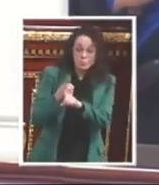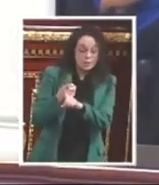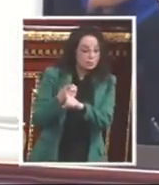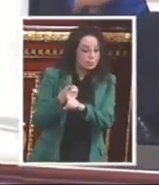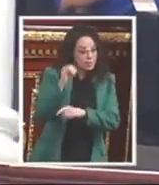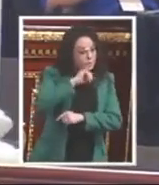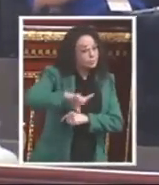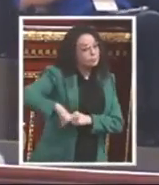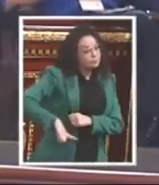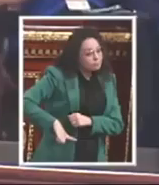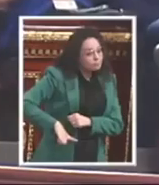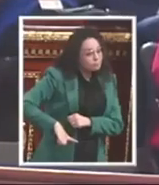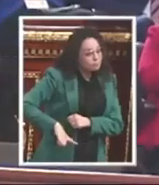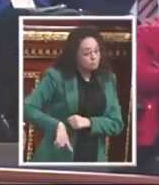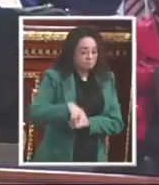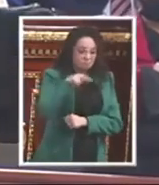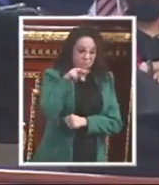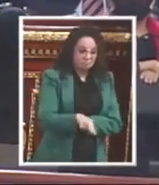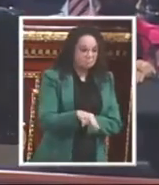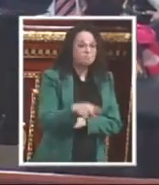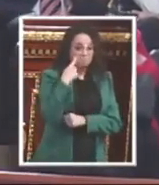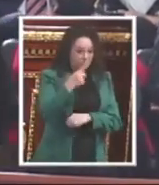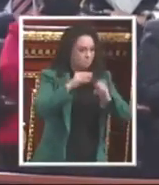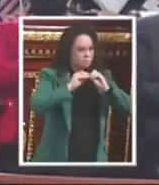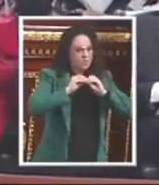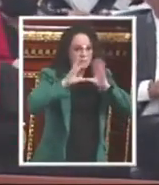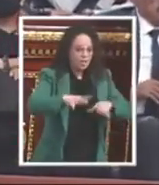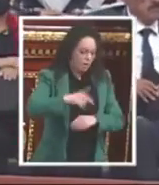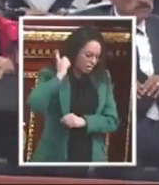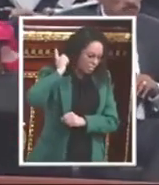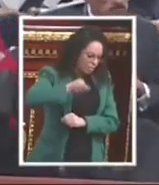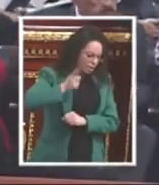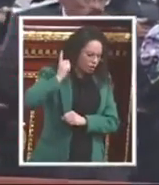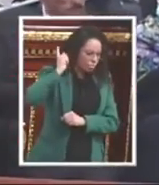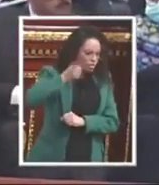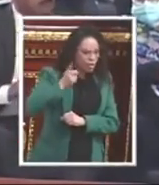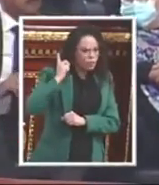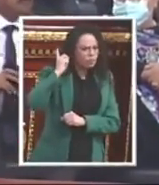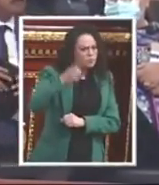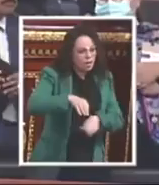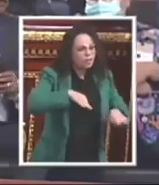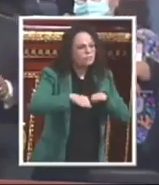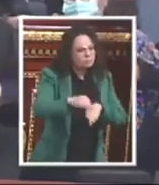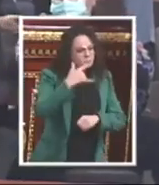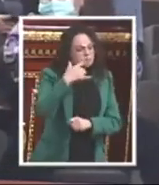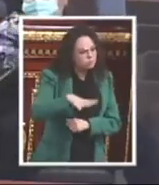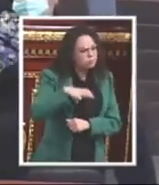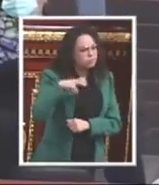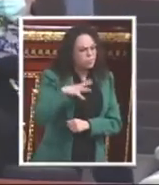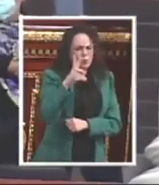ciudadanos. Y así lo ha demostrado en los hechos día a día y a pesar de tanto